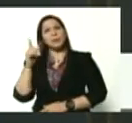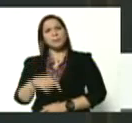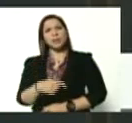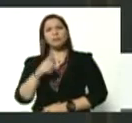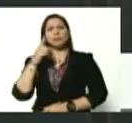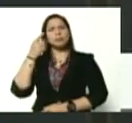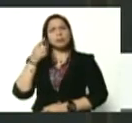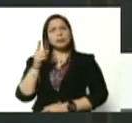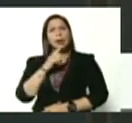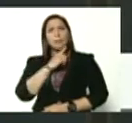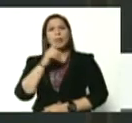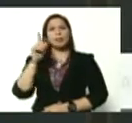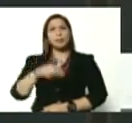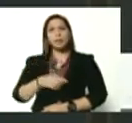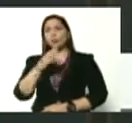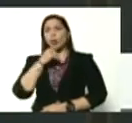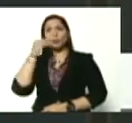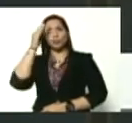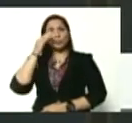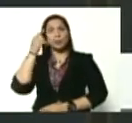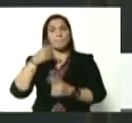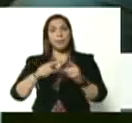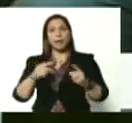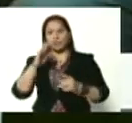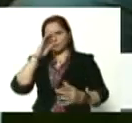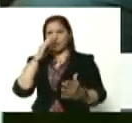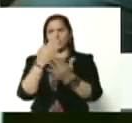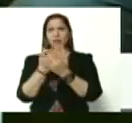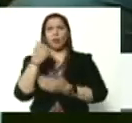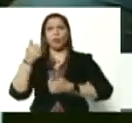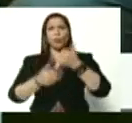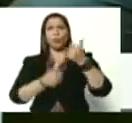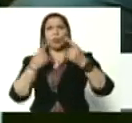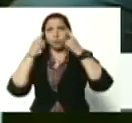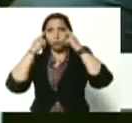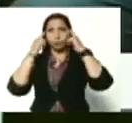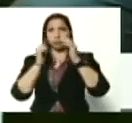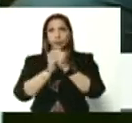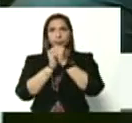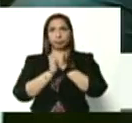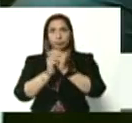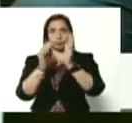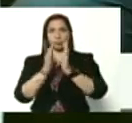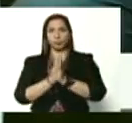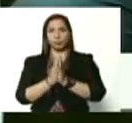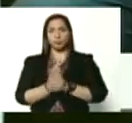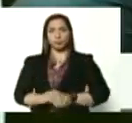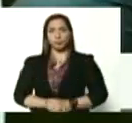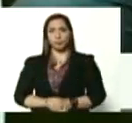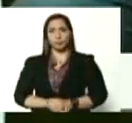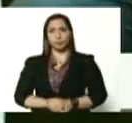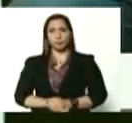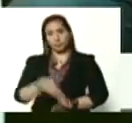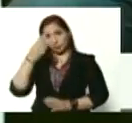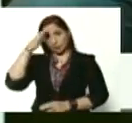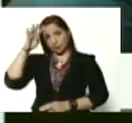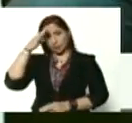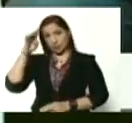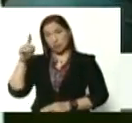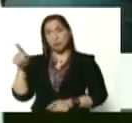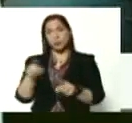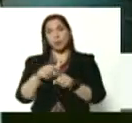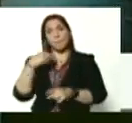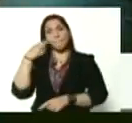tal vez inconscientemente para enfrentarlas con la chinita de la chiquinquirá que en méxico es la morenita